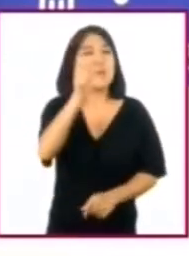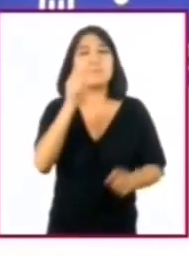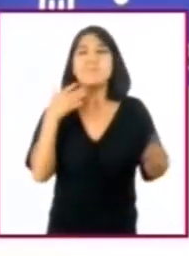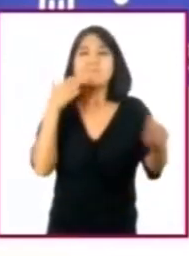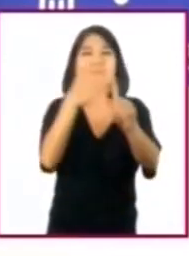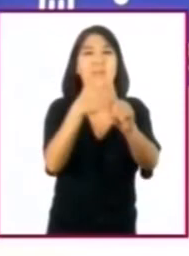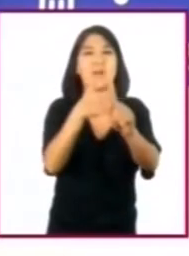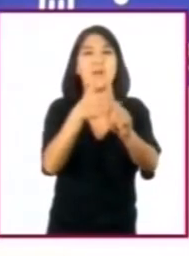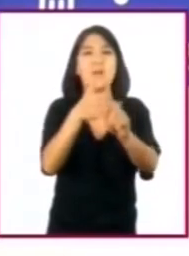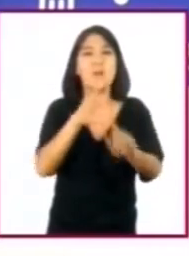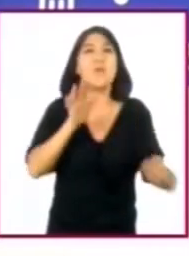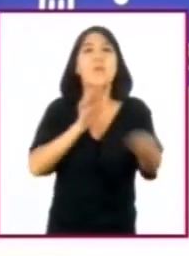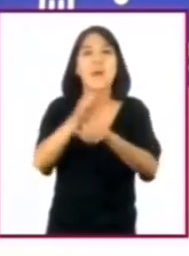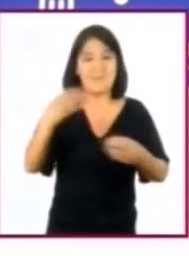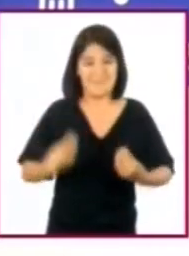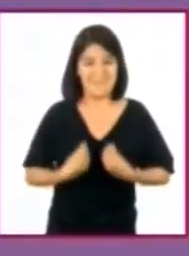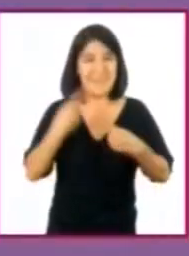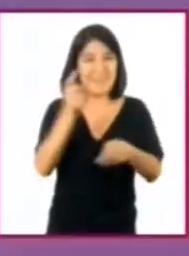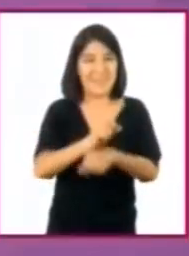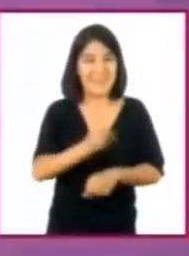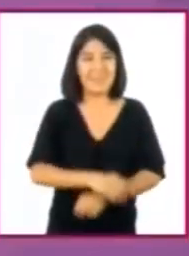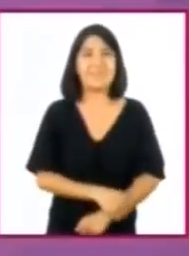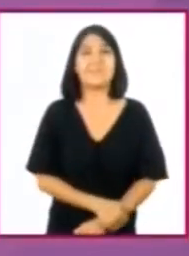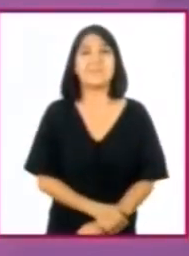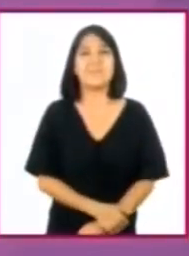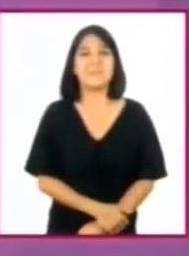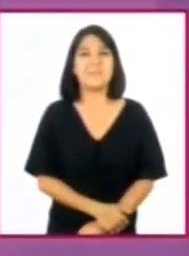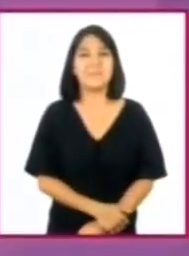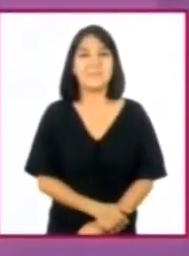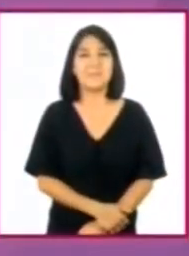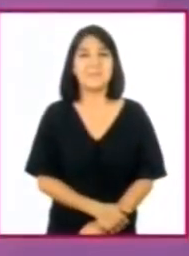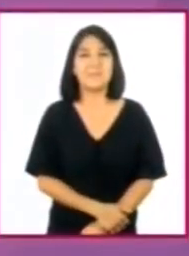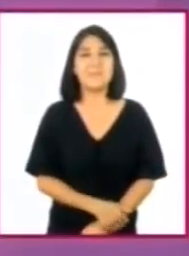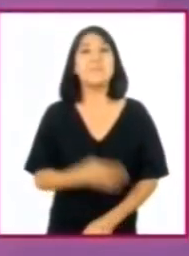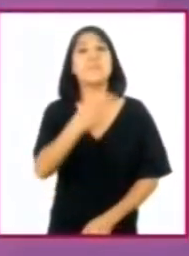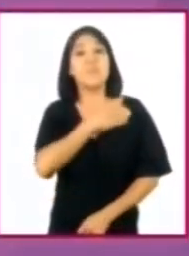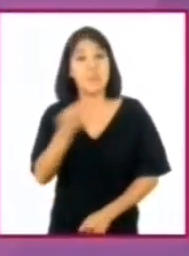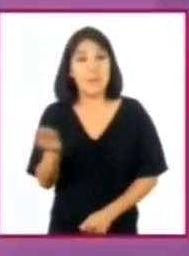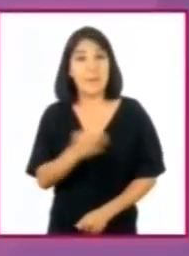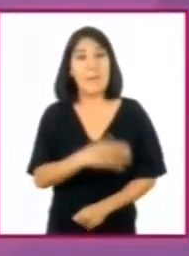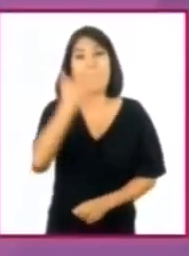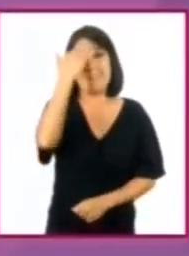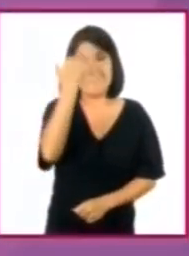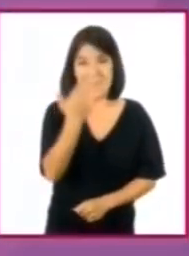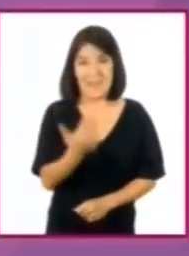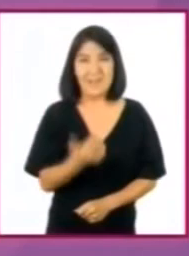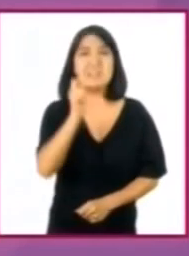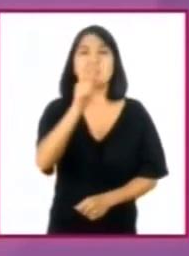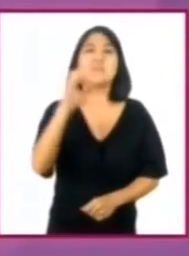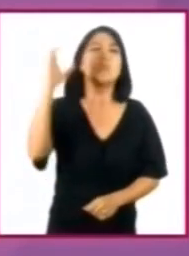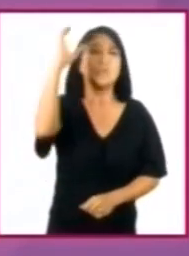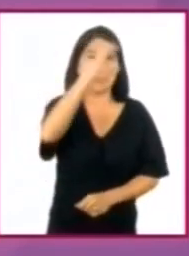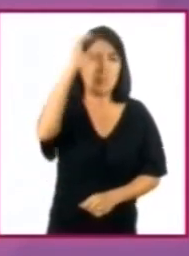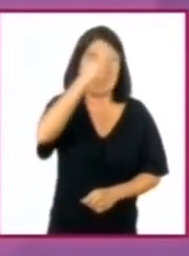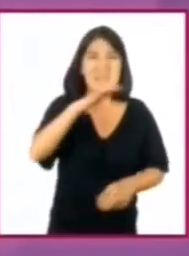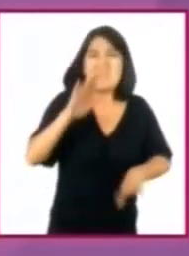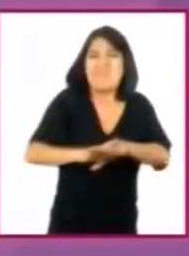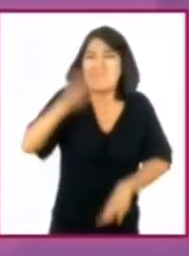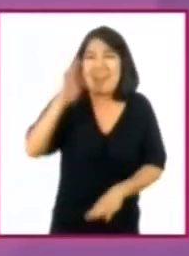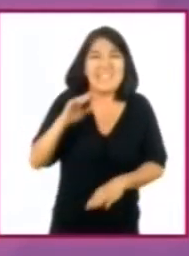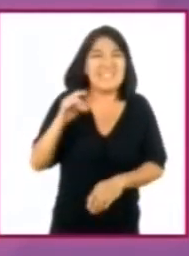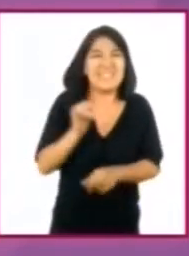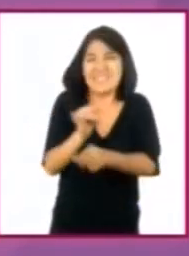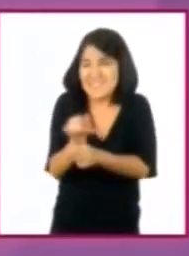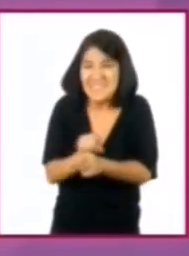los aspectos de la vida cotidiana. Bueno, los mayas son una de las culturas prehispánicas más intrigantes de México